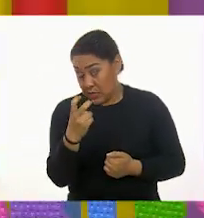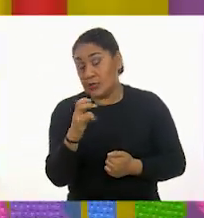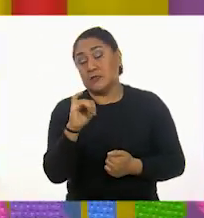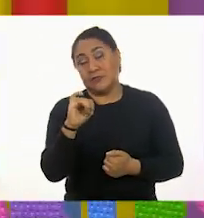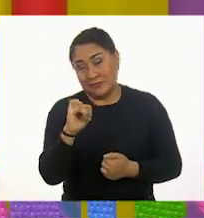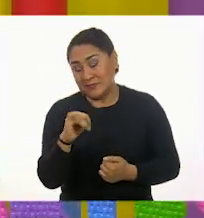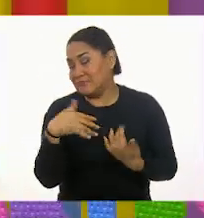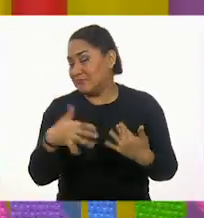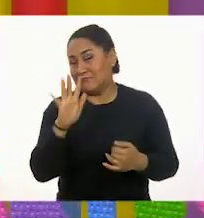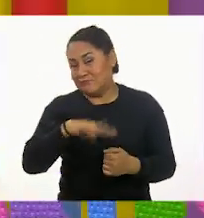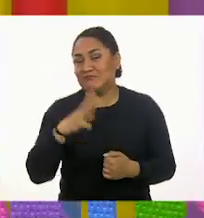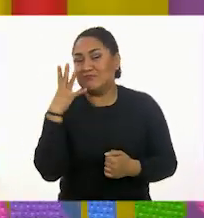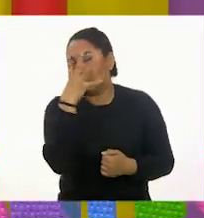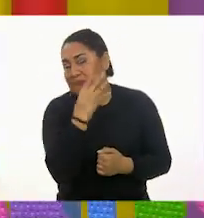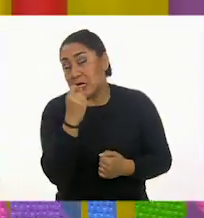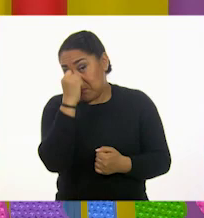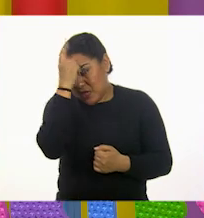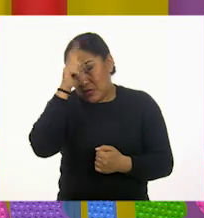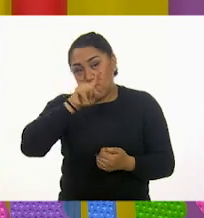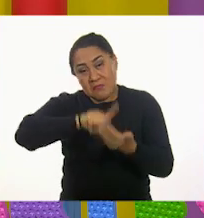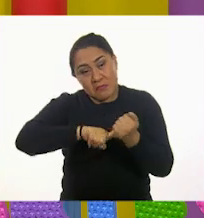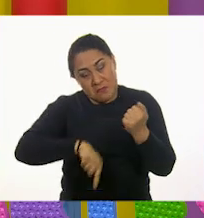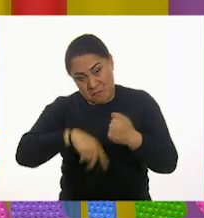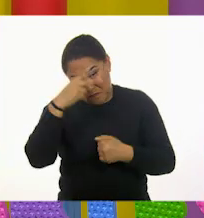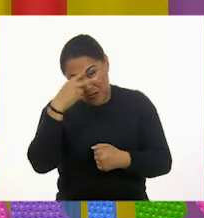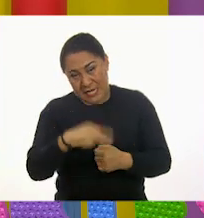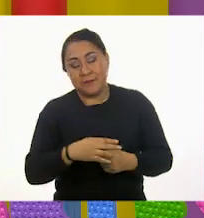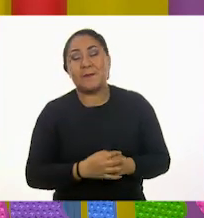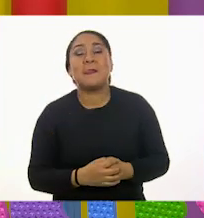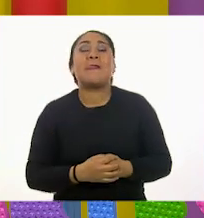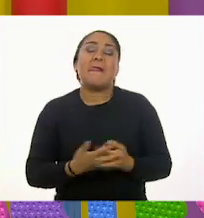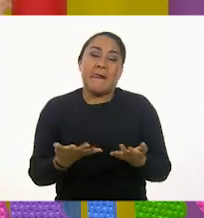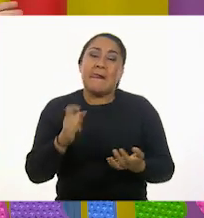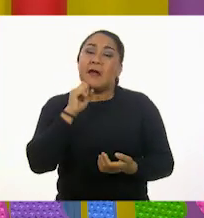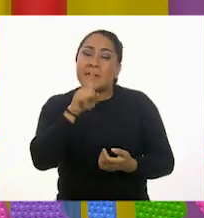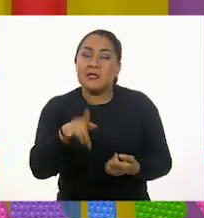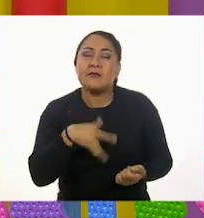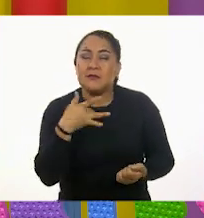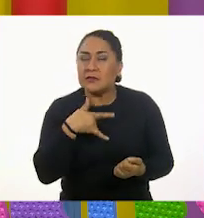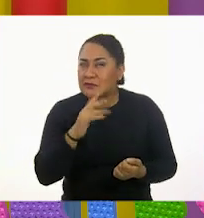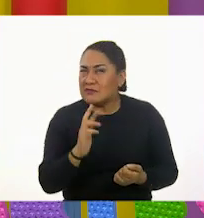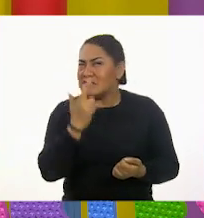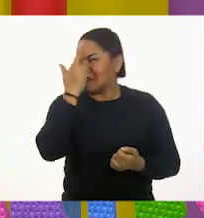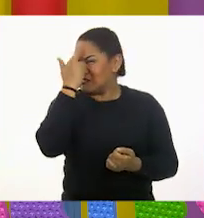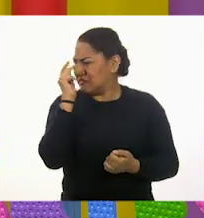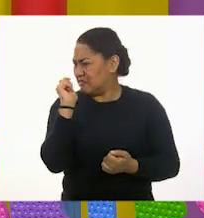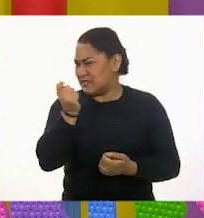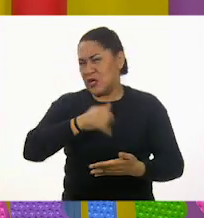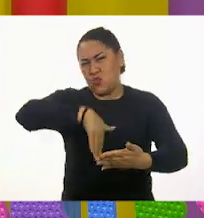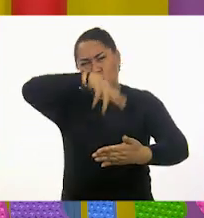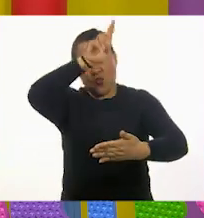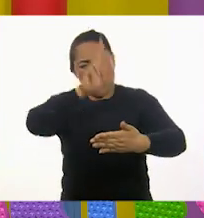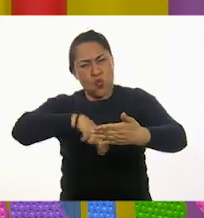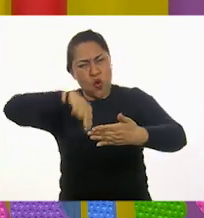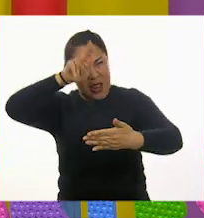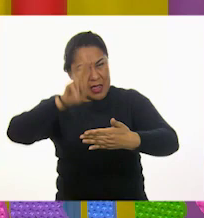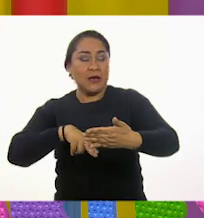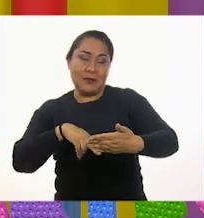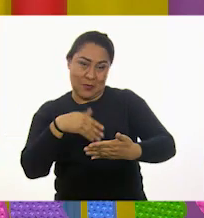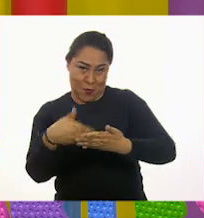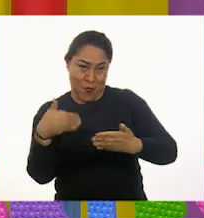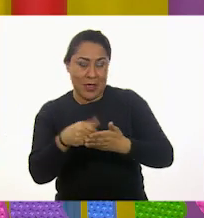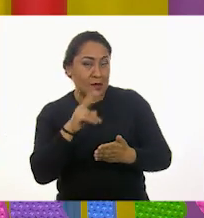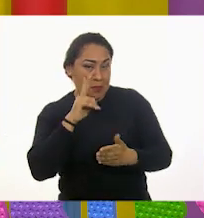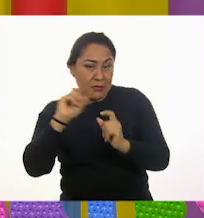muy maravillosas creadas aquí en México. Y bueno, para recordar igualmente sobre el muralismo, vamos a ver el siguiente